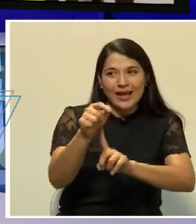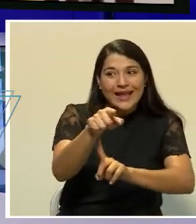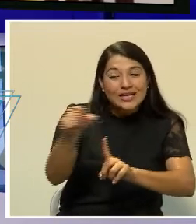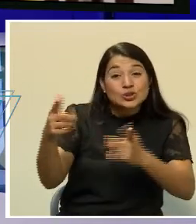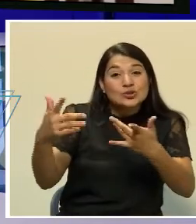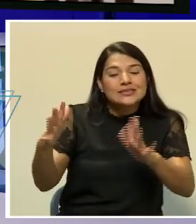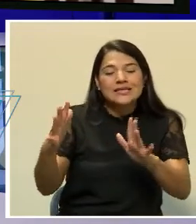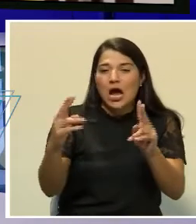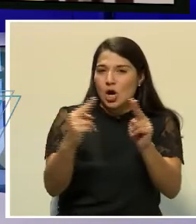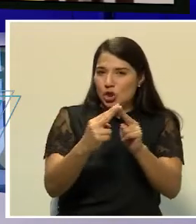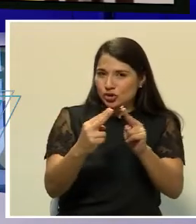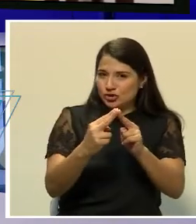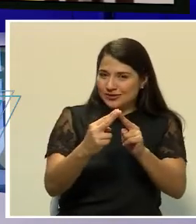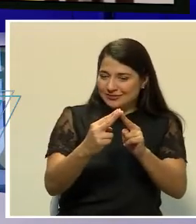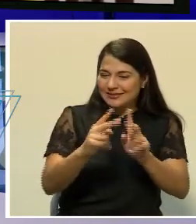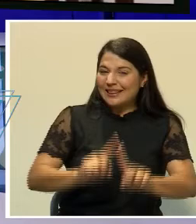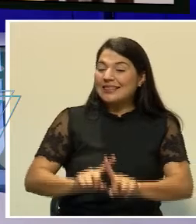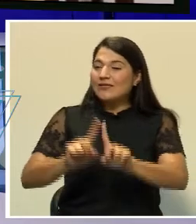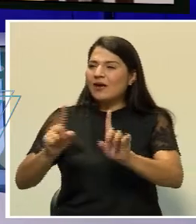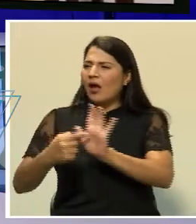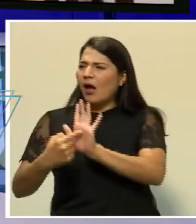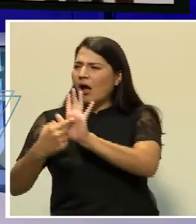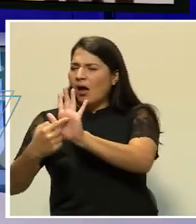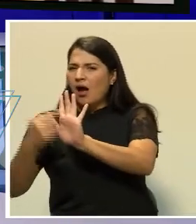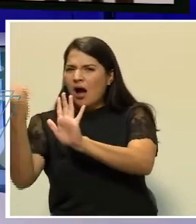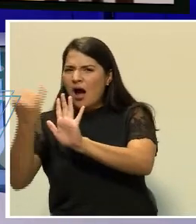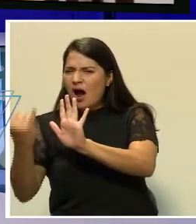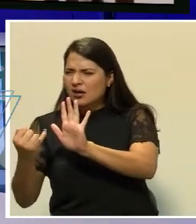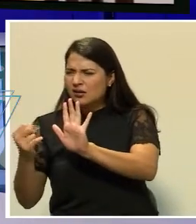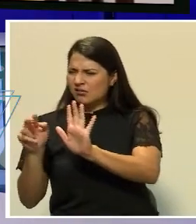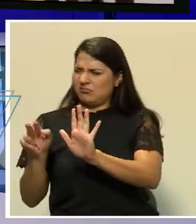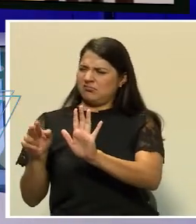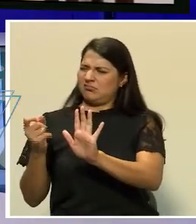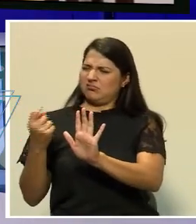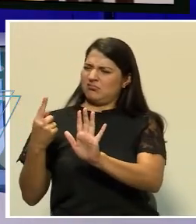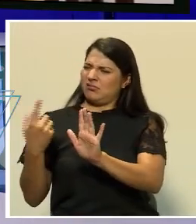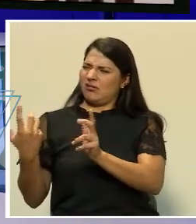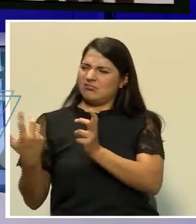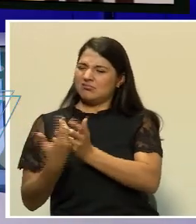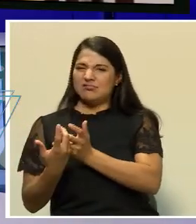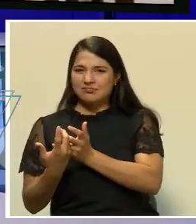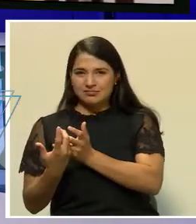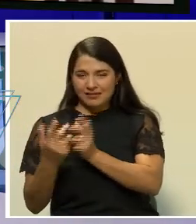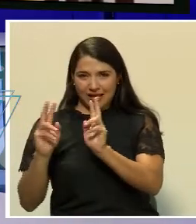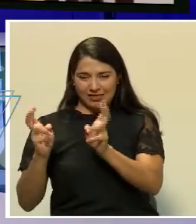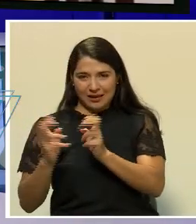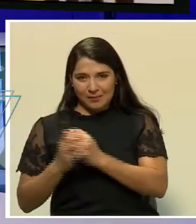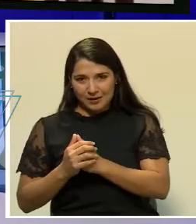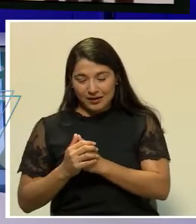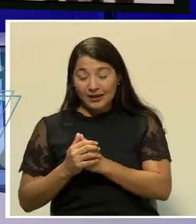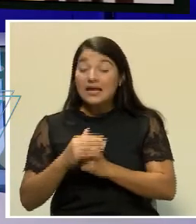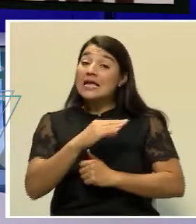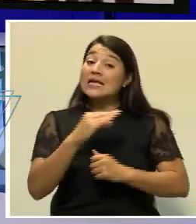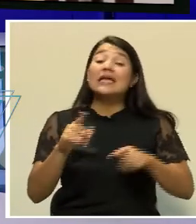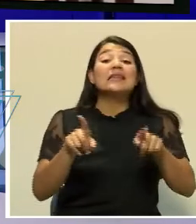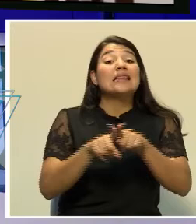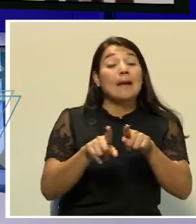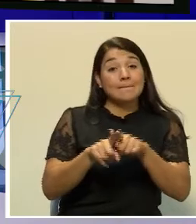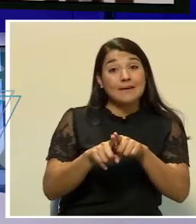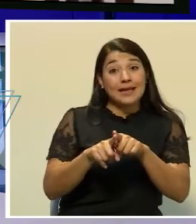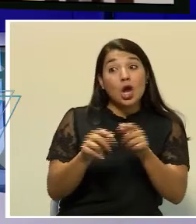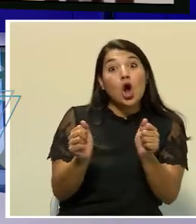conoce, que conectar con el público con obras que se les hace ajenas, ¿verdad?, a nivel de contenido. Y también pasa con el